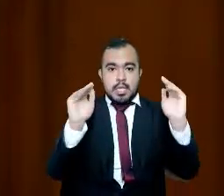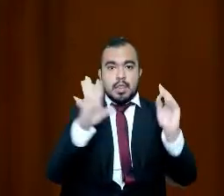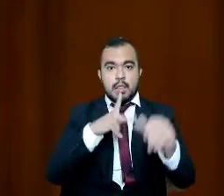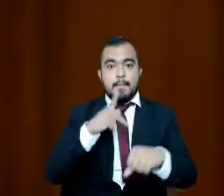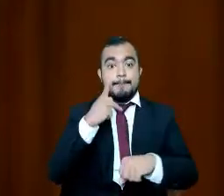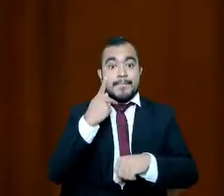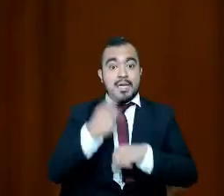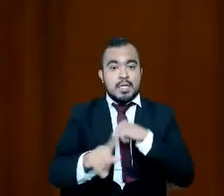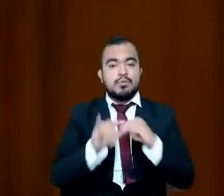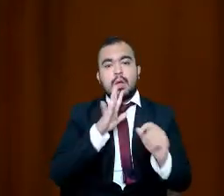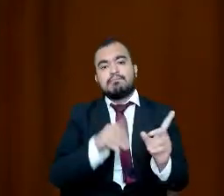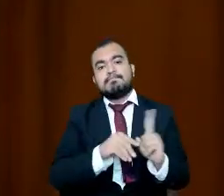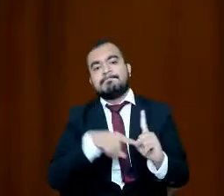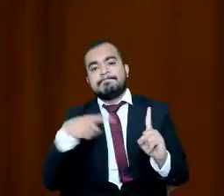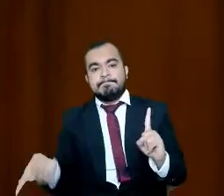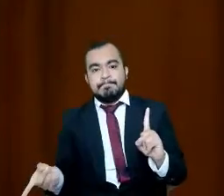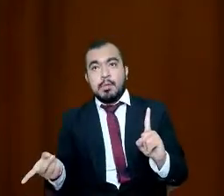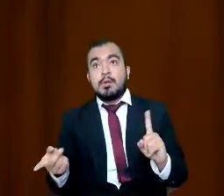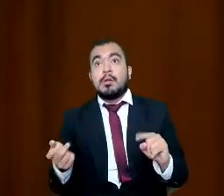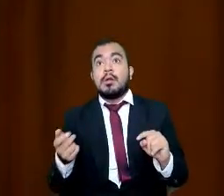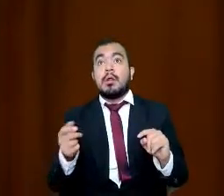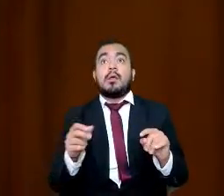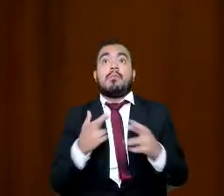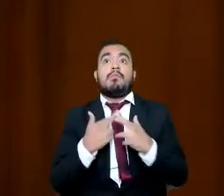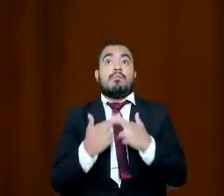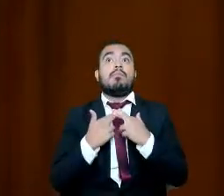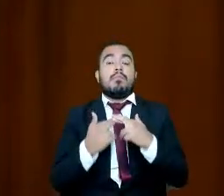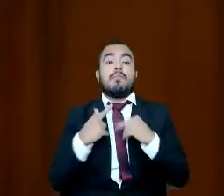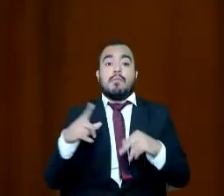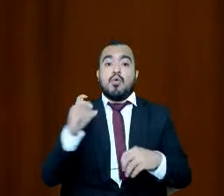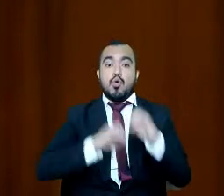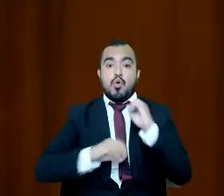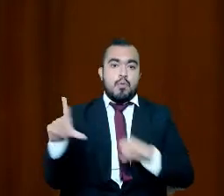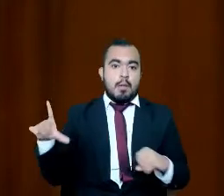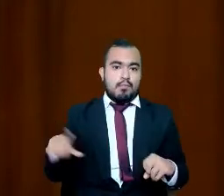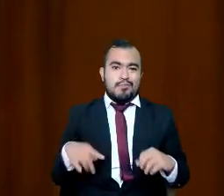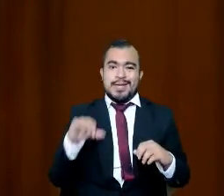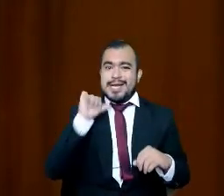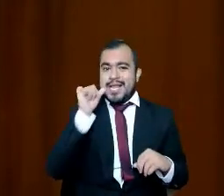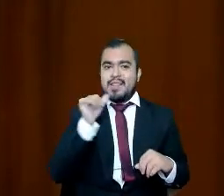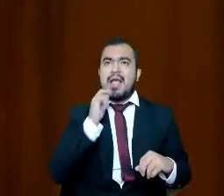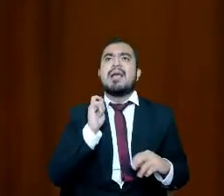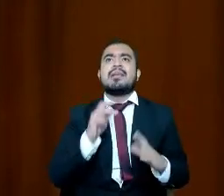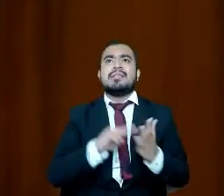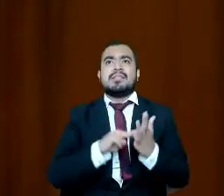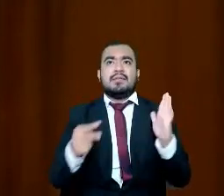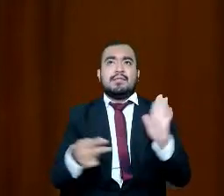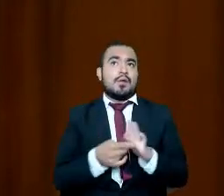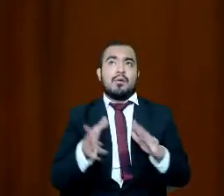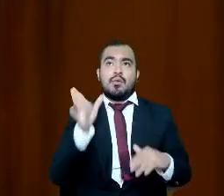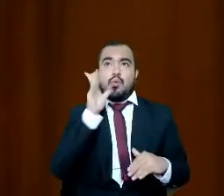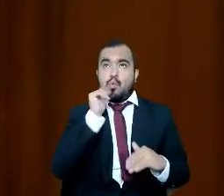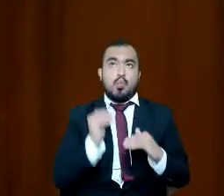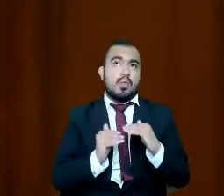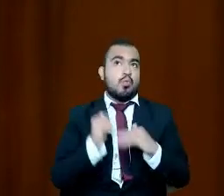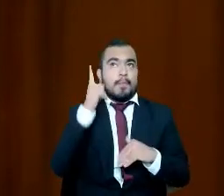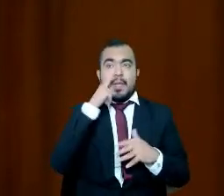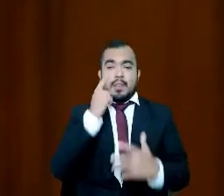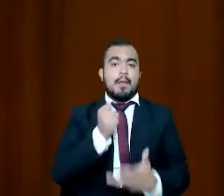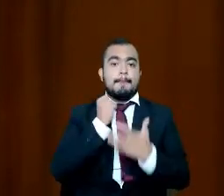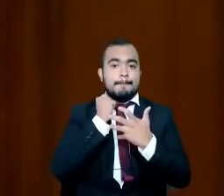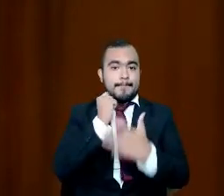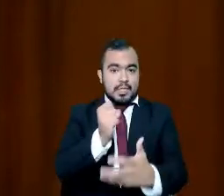desarrollador. No pagamos volumetría como la obra pública. ¿Y eso qué significa? Que no podemos aumentar el presupuesto para que